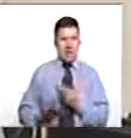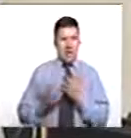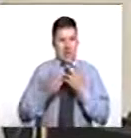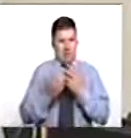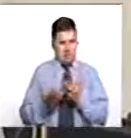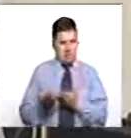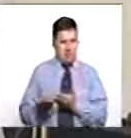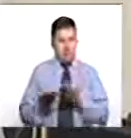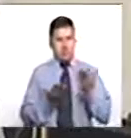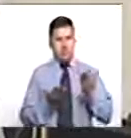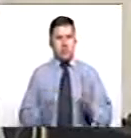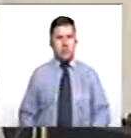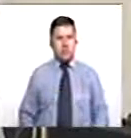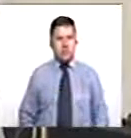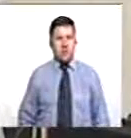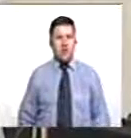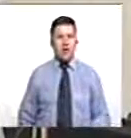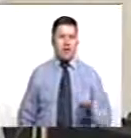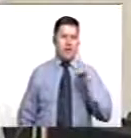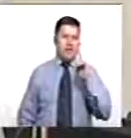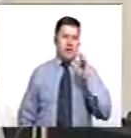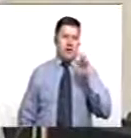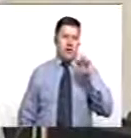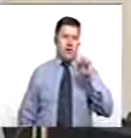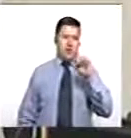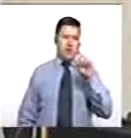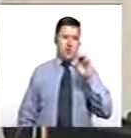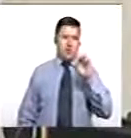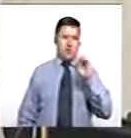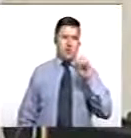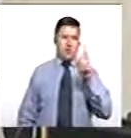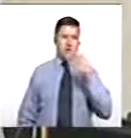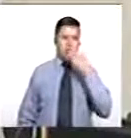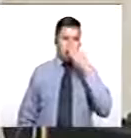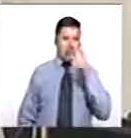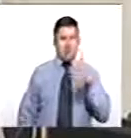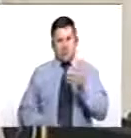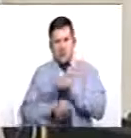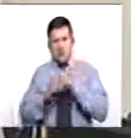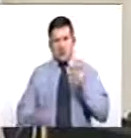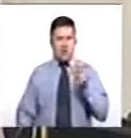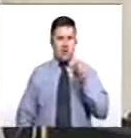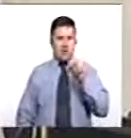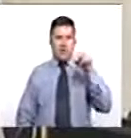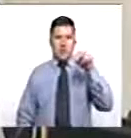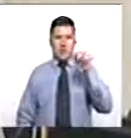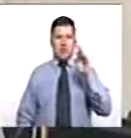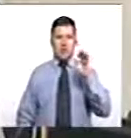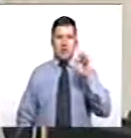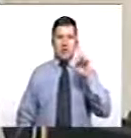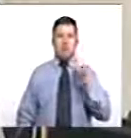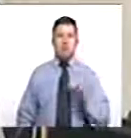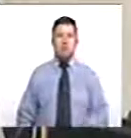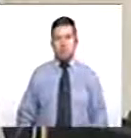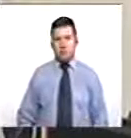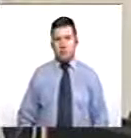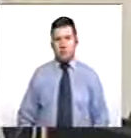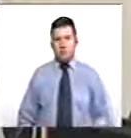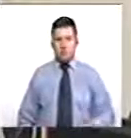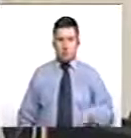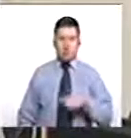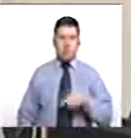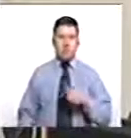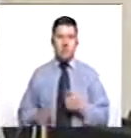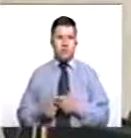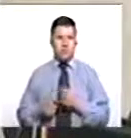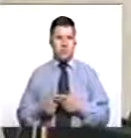empresa, a Unión Fenosa, antes de volverse Gas Natural Fenosa, de que seguramente en ese